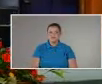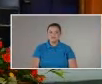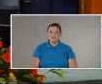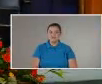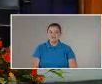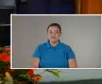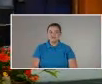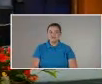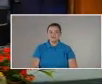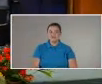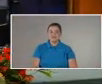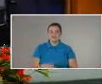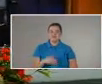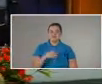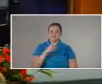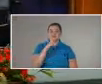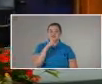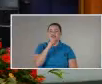eso.